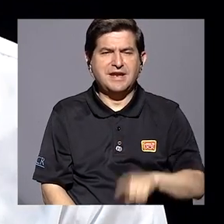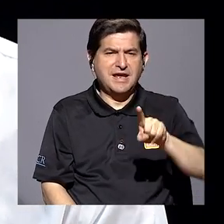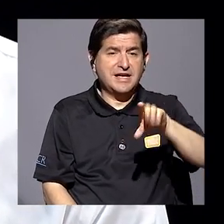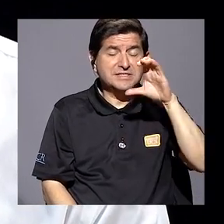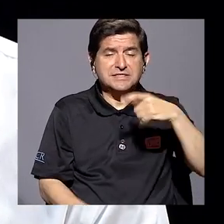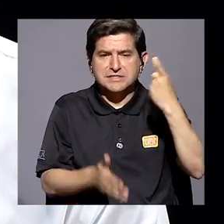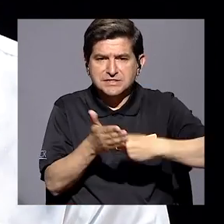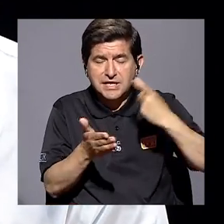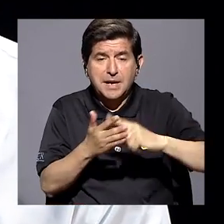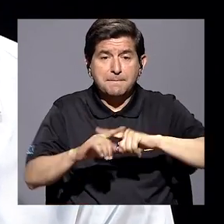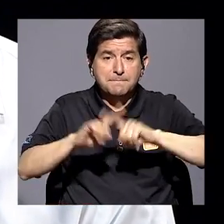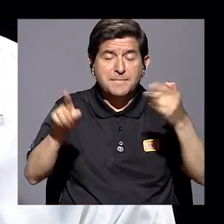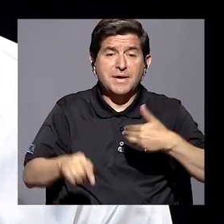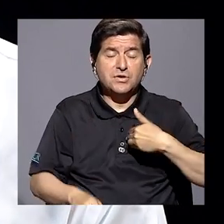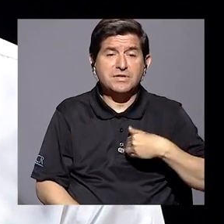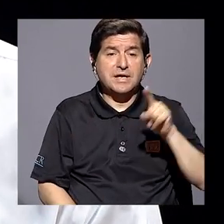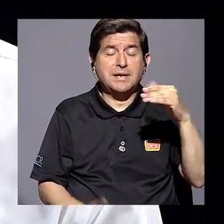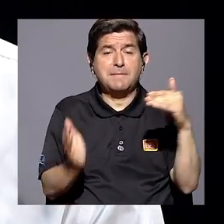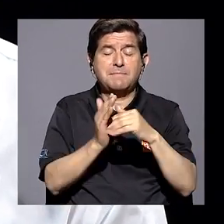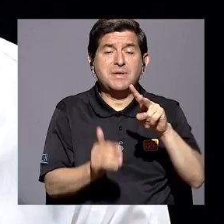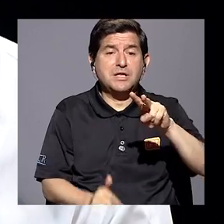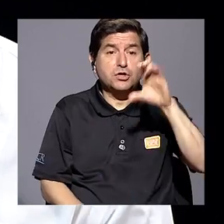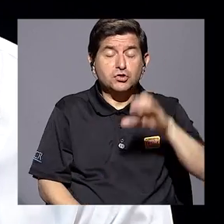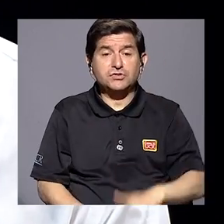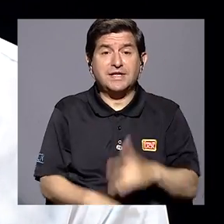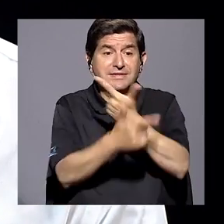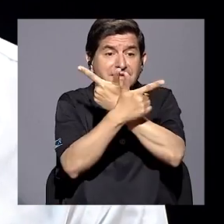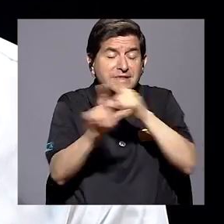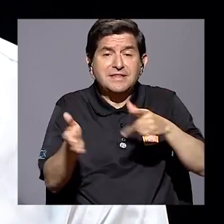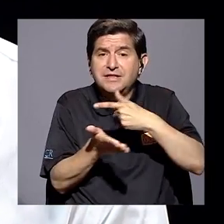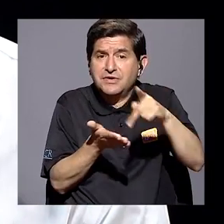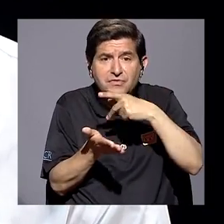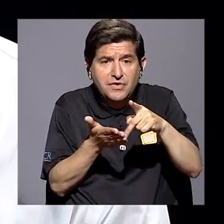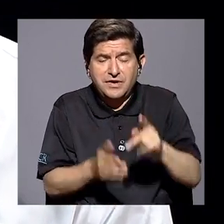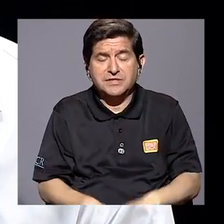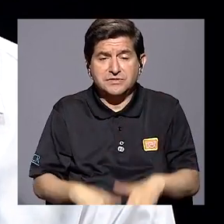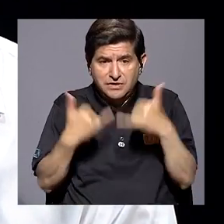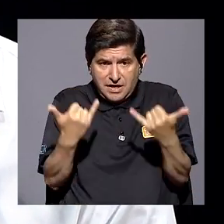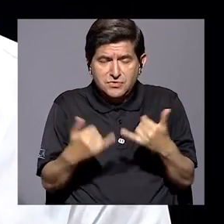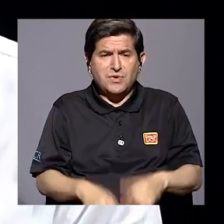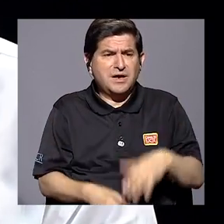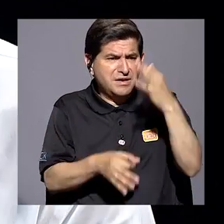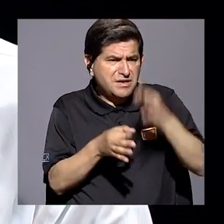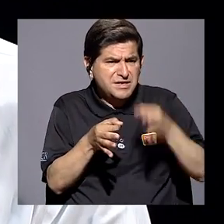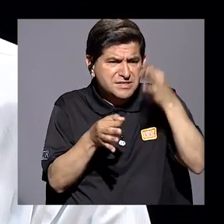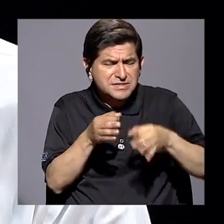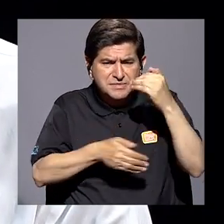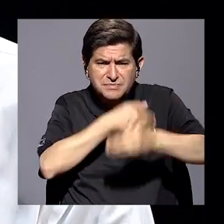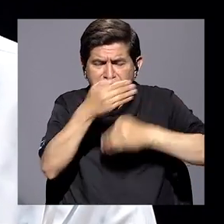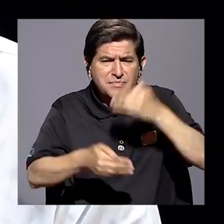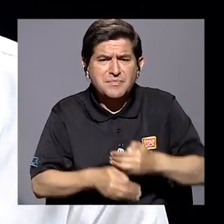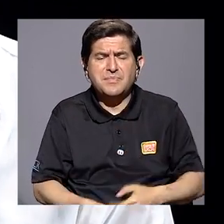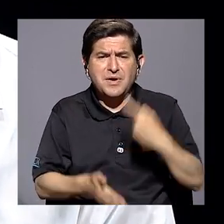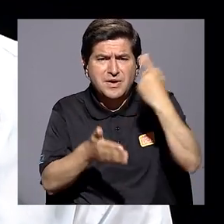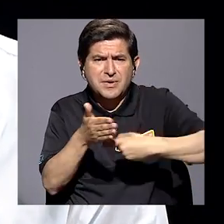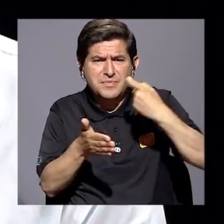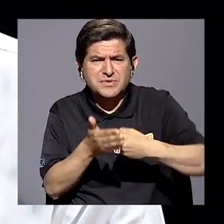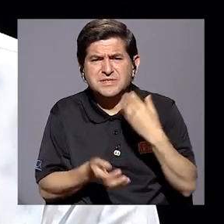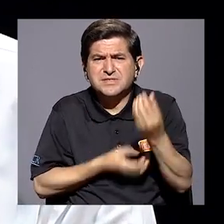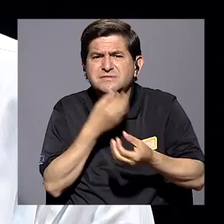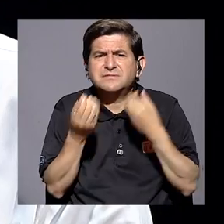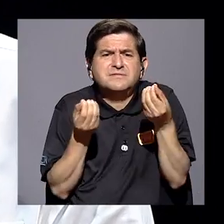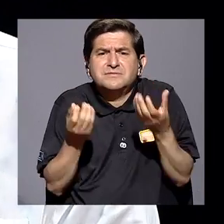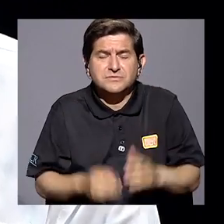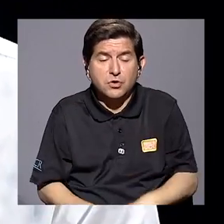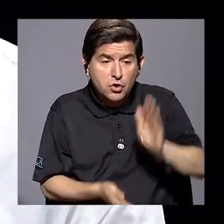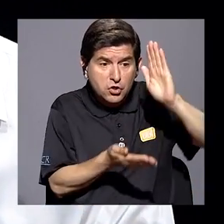más de 100 impuestos pero además tiene más de 1200 exoneraciones vigentes de verdad y cuando uno habla de simplificación tributaria la simplificación lo que